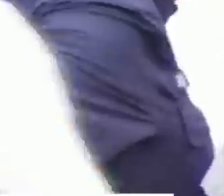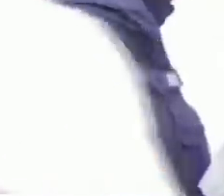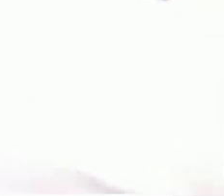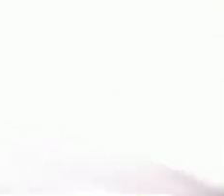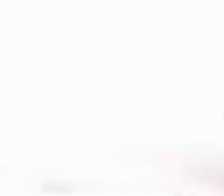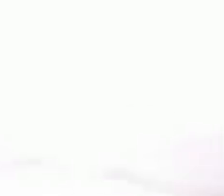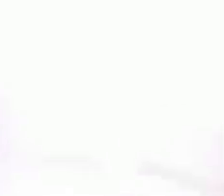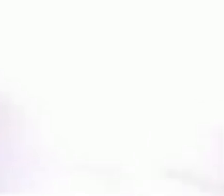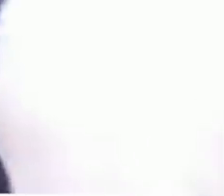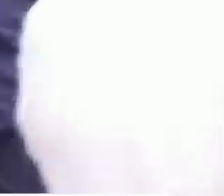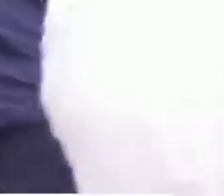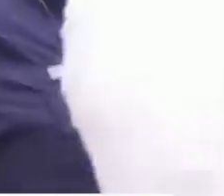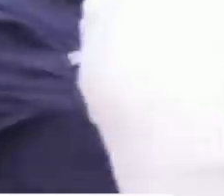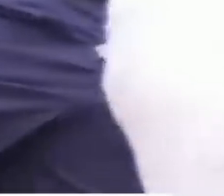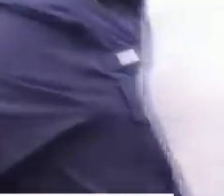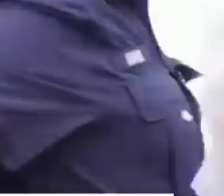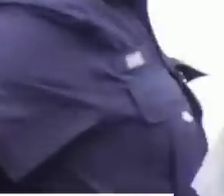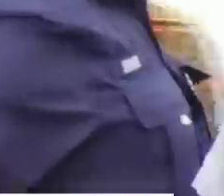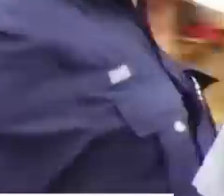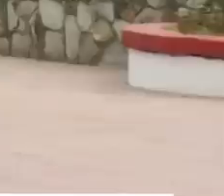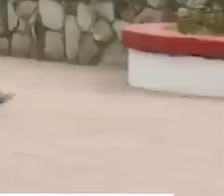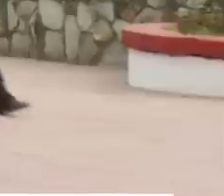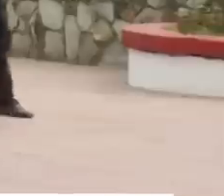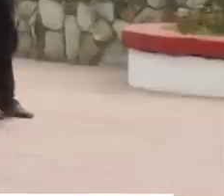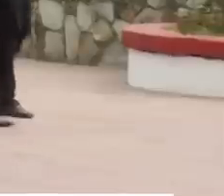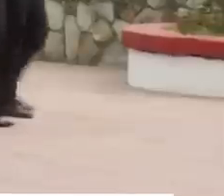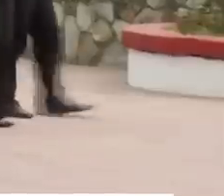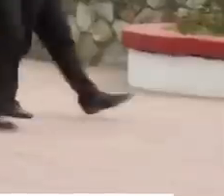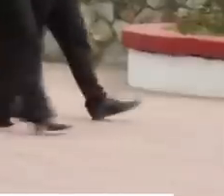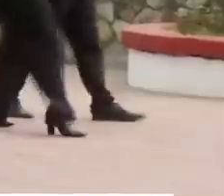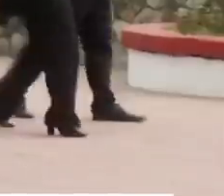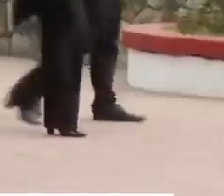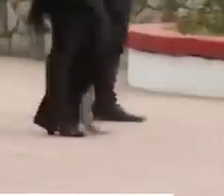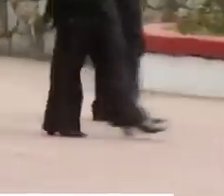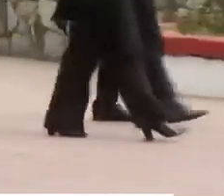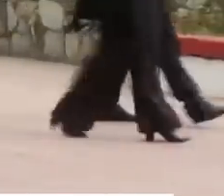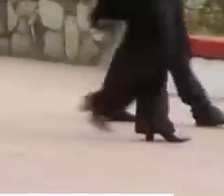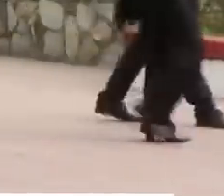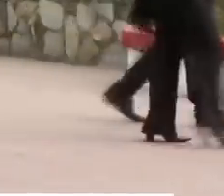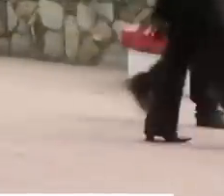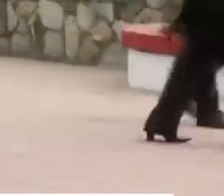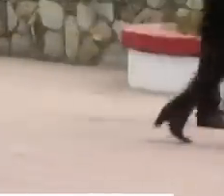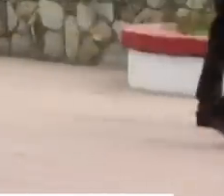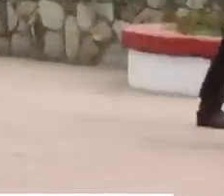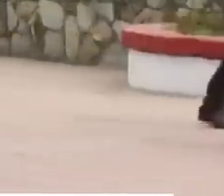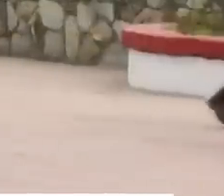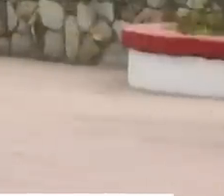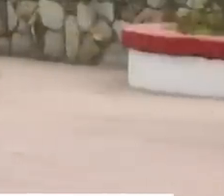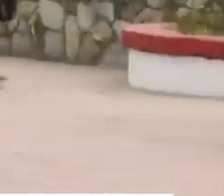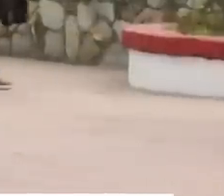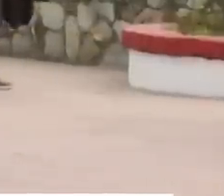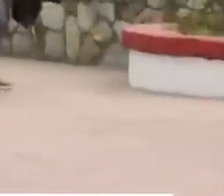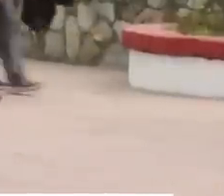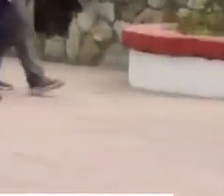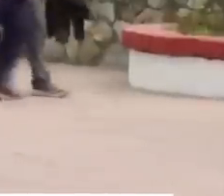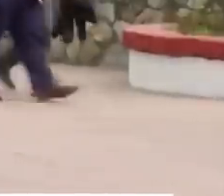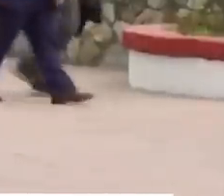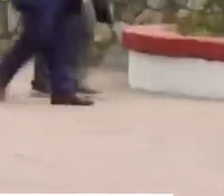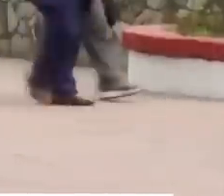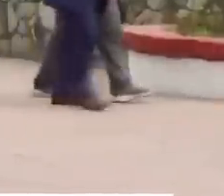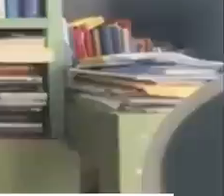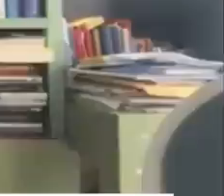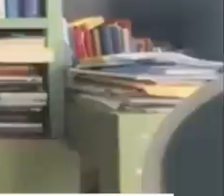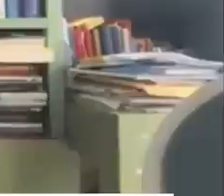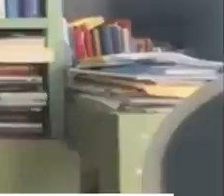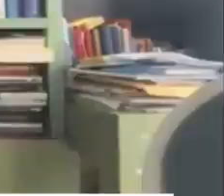y exclusivamente por la mesa, las delegaciones aseguraron que valoran la franqueza y profundidad de esta reunión que se convocó de